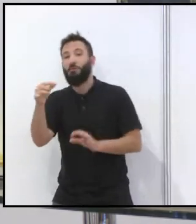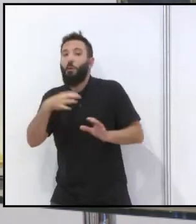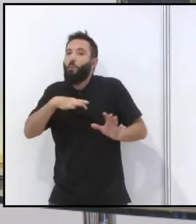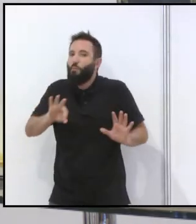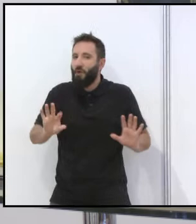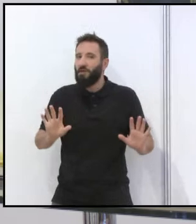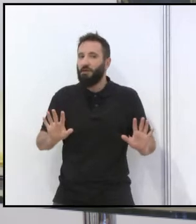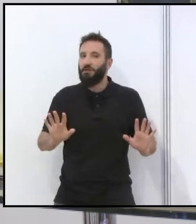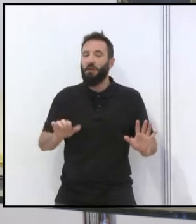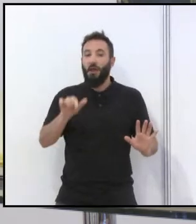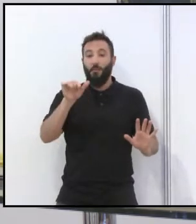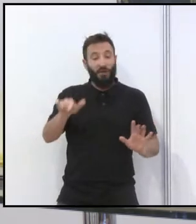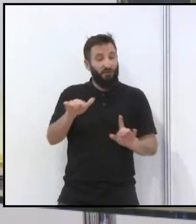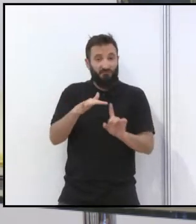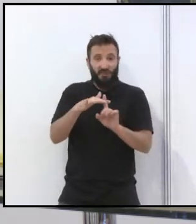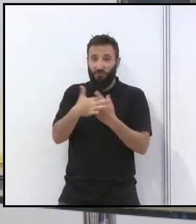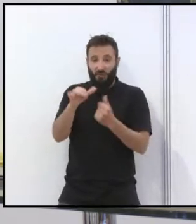que